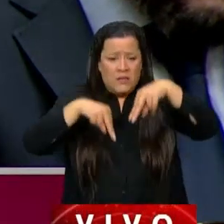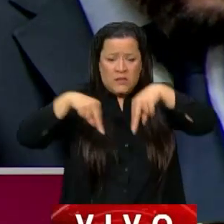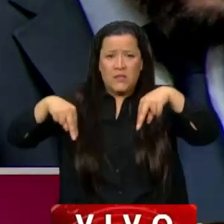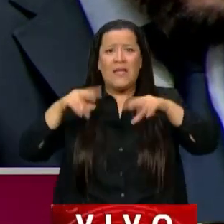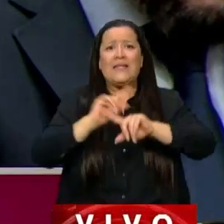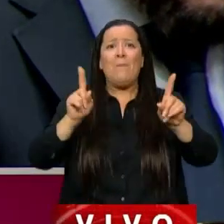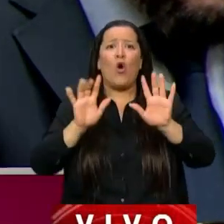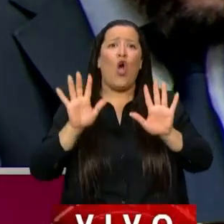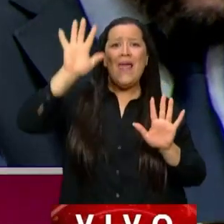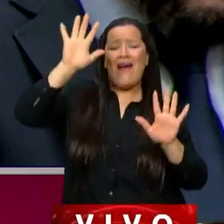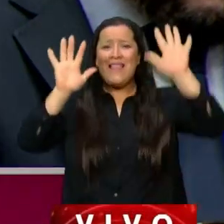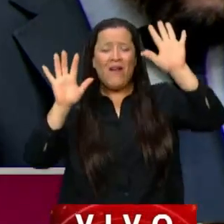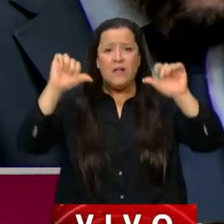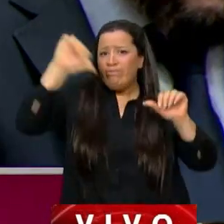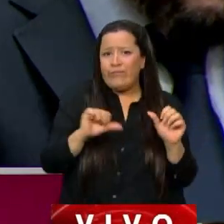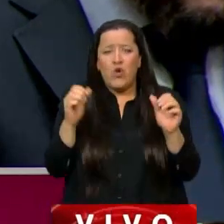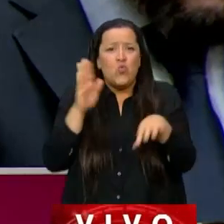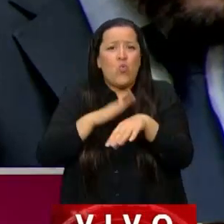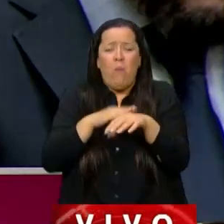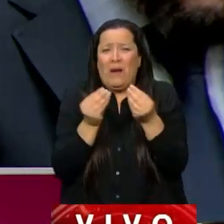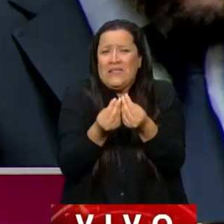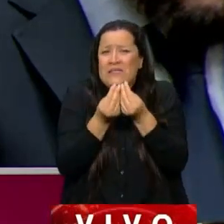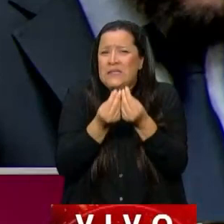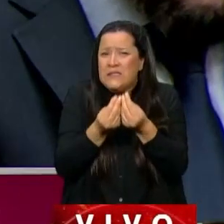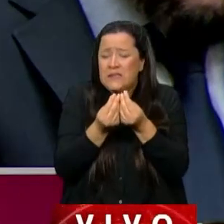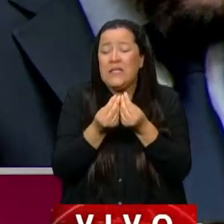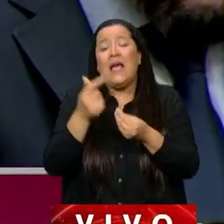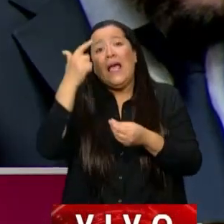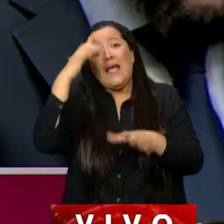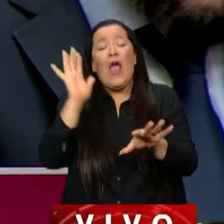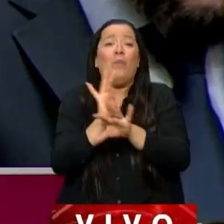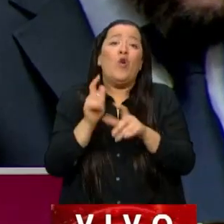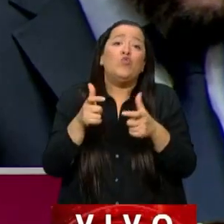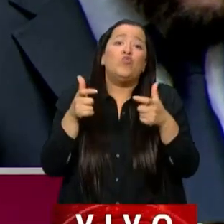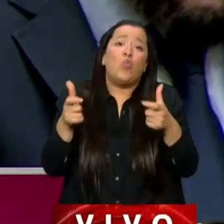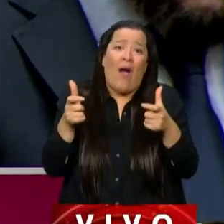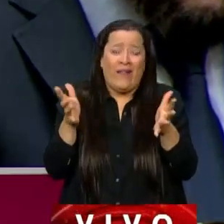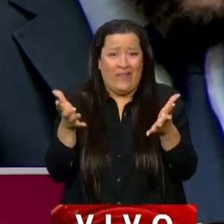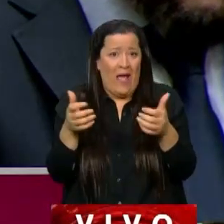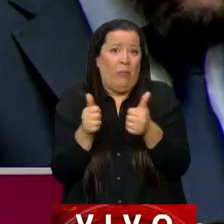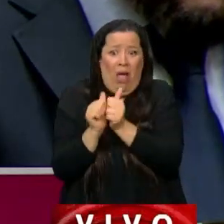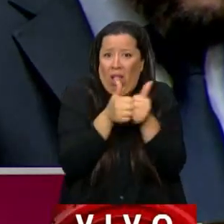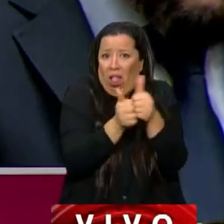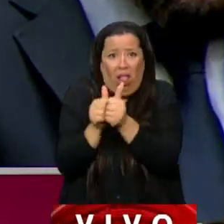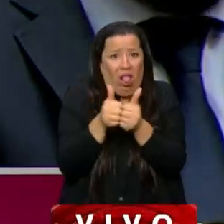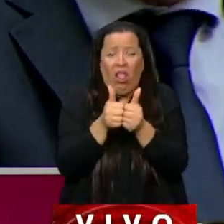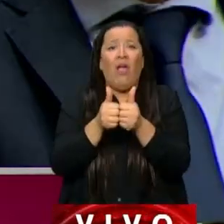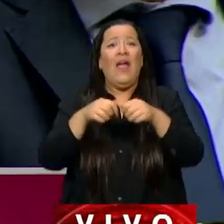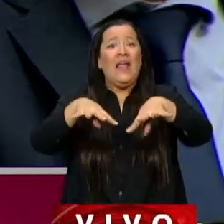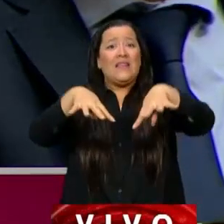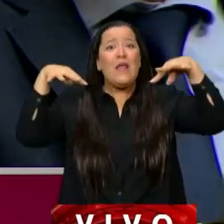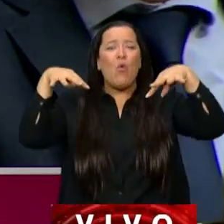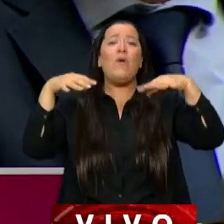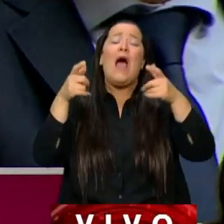levantar los brazos. Y creo yo que la fortuna fue que esa tribuna o esas tribunas estaban llenas